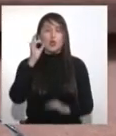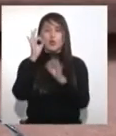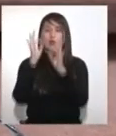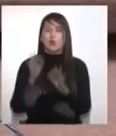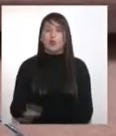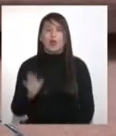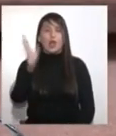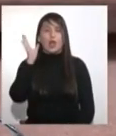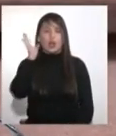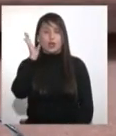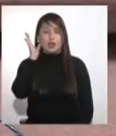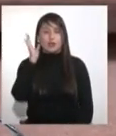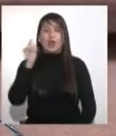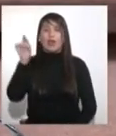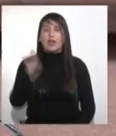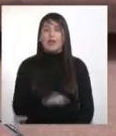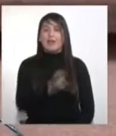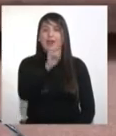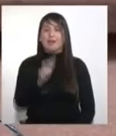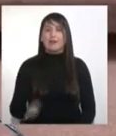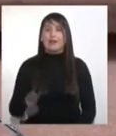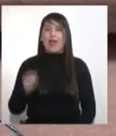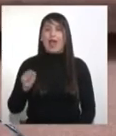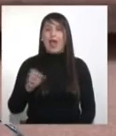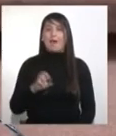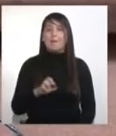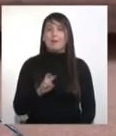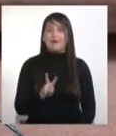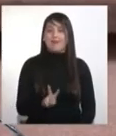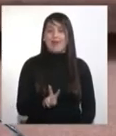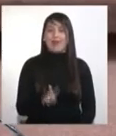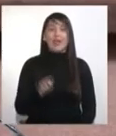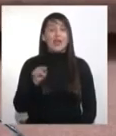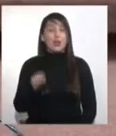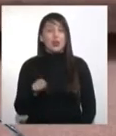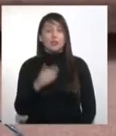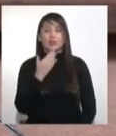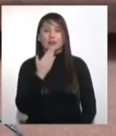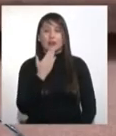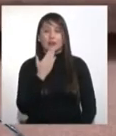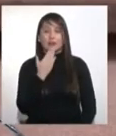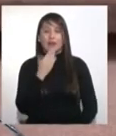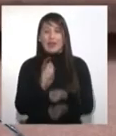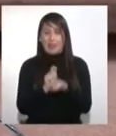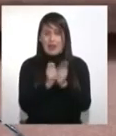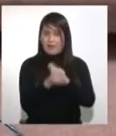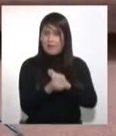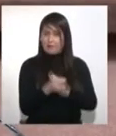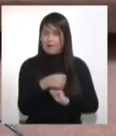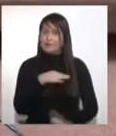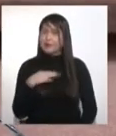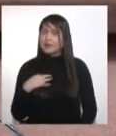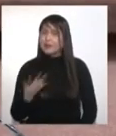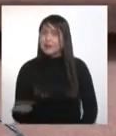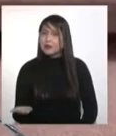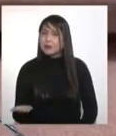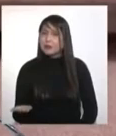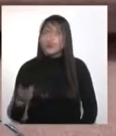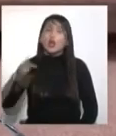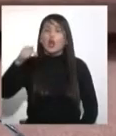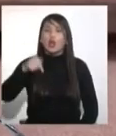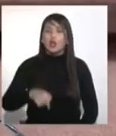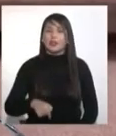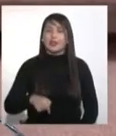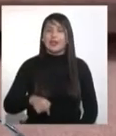nunca he oído que vayan a eliminar el APB. ¿O eso es parte de la reforma, señor ministro? Hoy, en